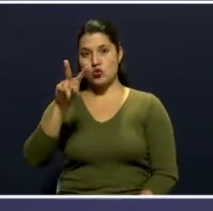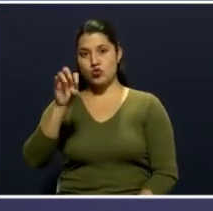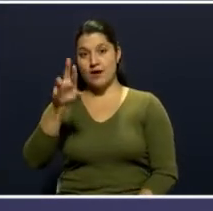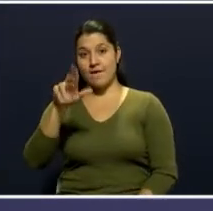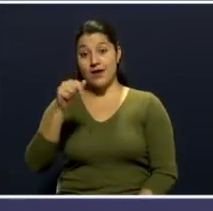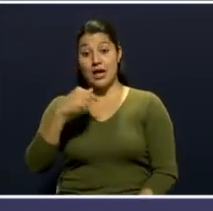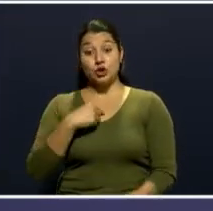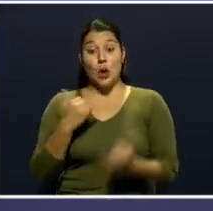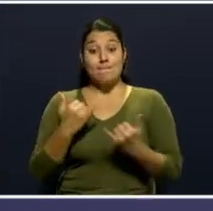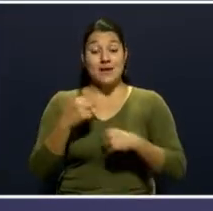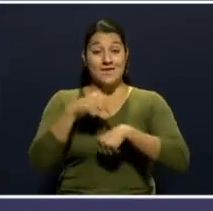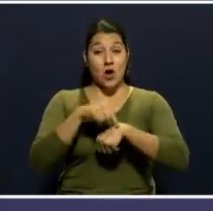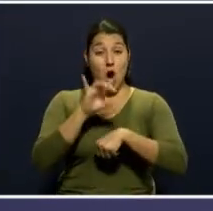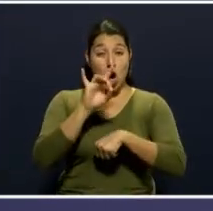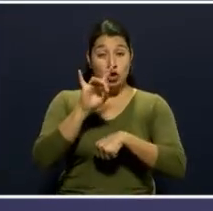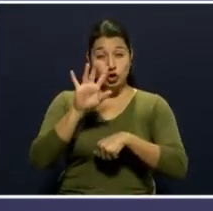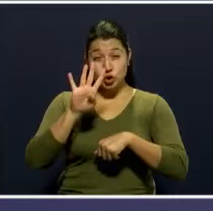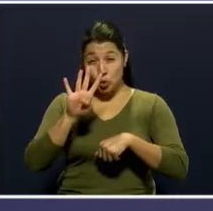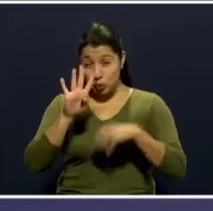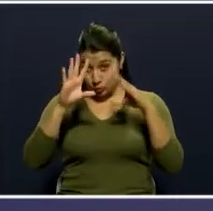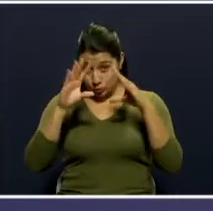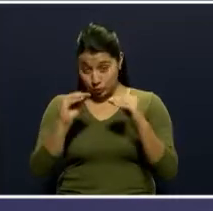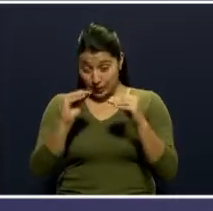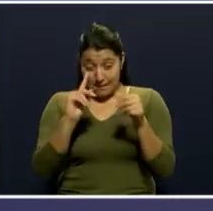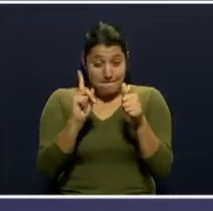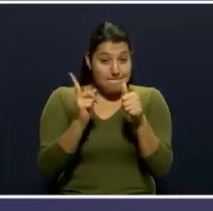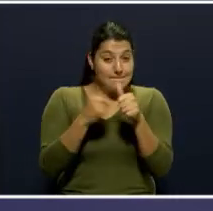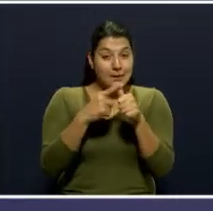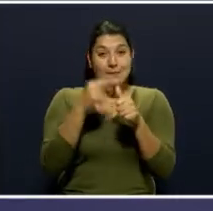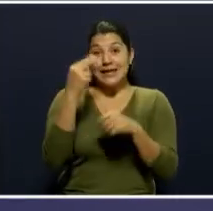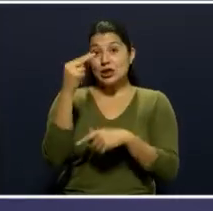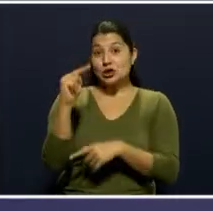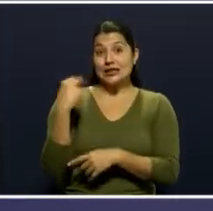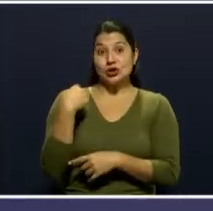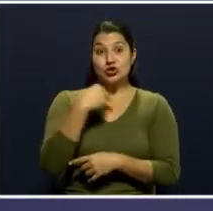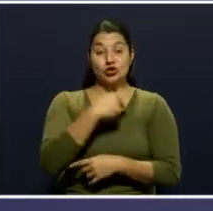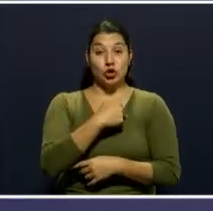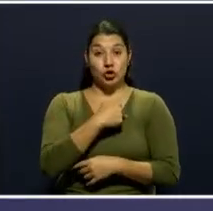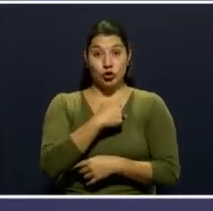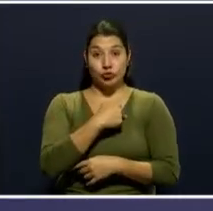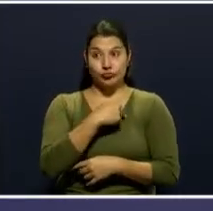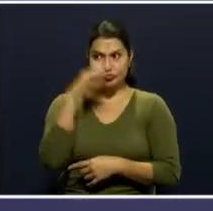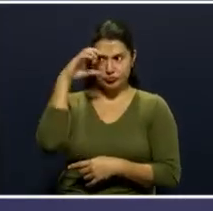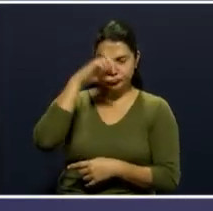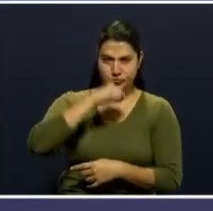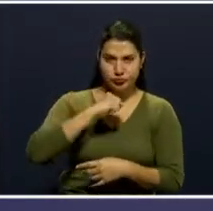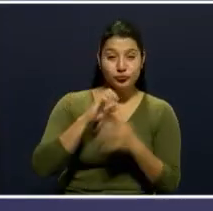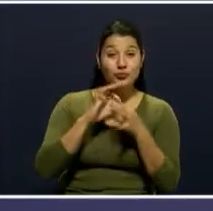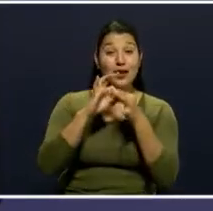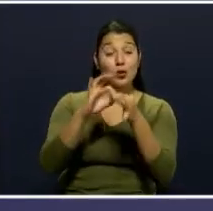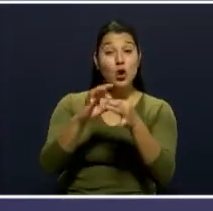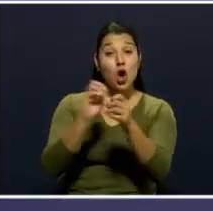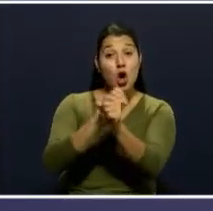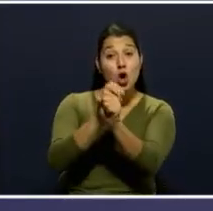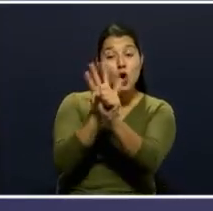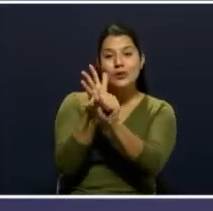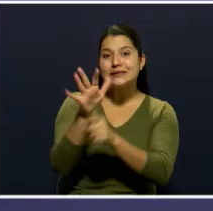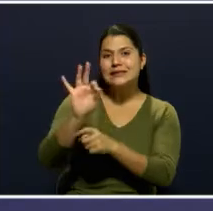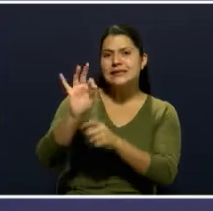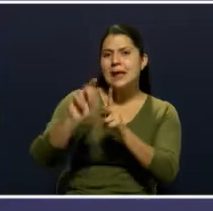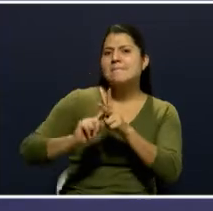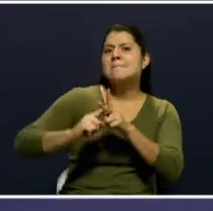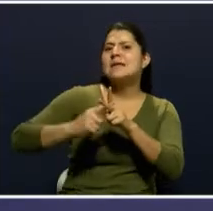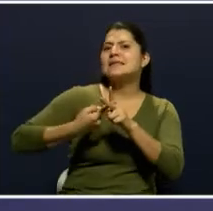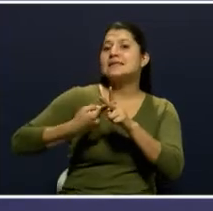de la noche. Las primeras noticias que tuvimos sobre el coronavirus COVID-19 comenzaron a